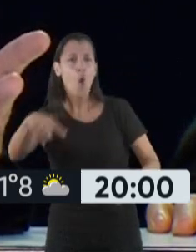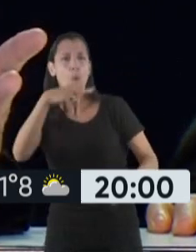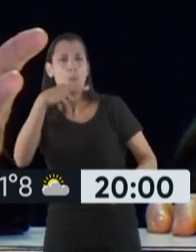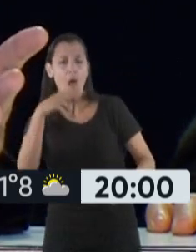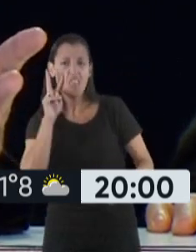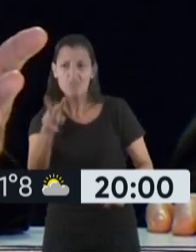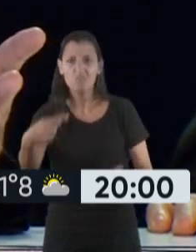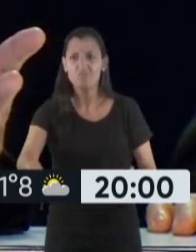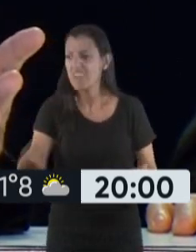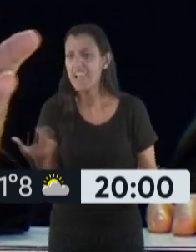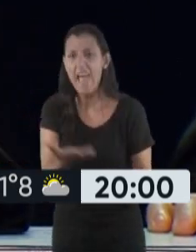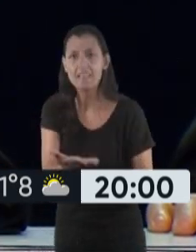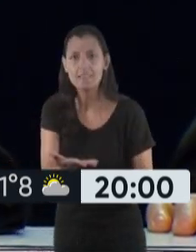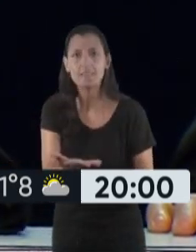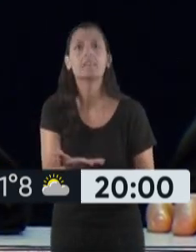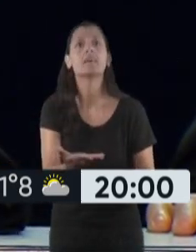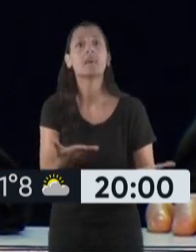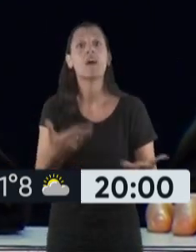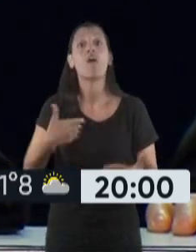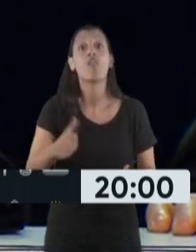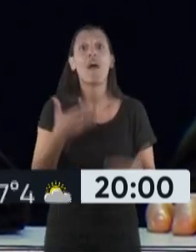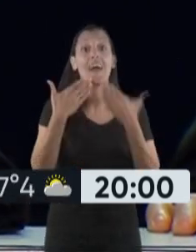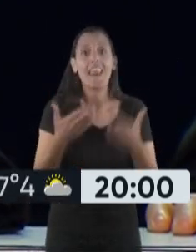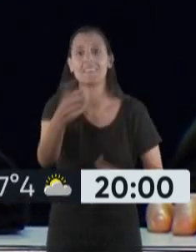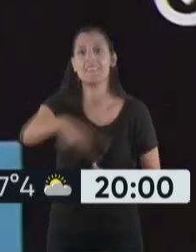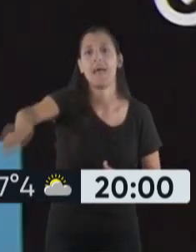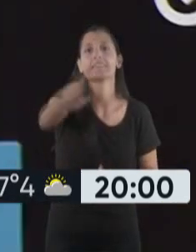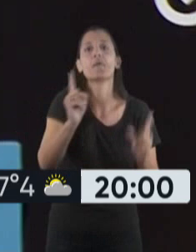está pasando? Fueron ustedes.